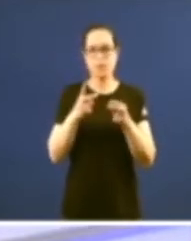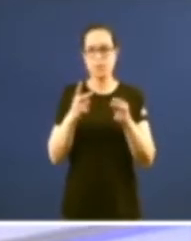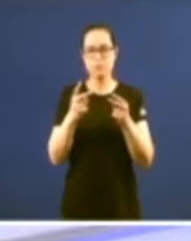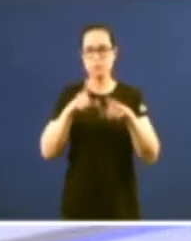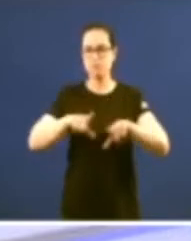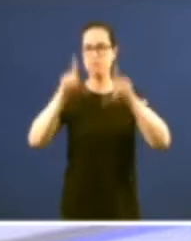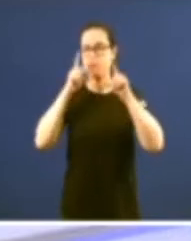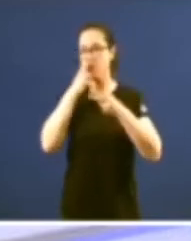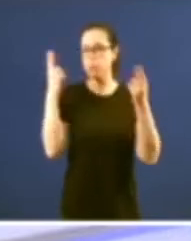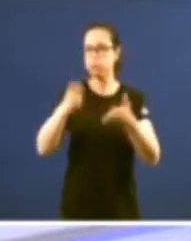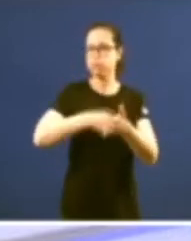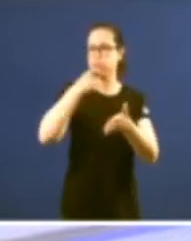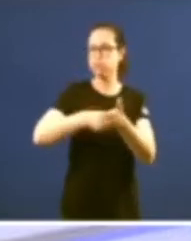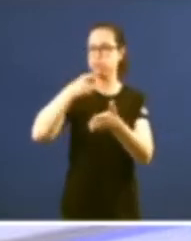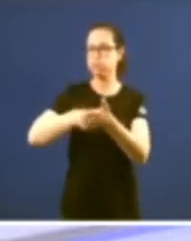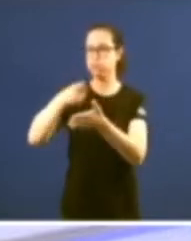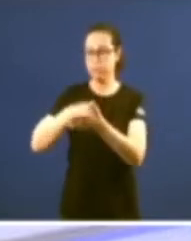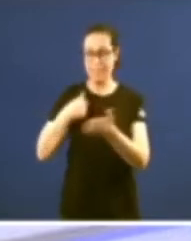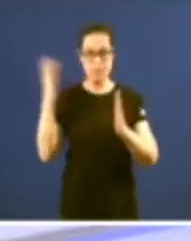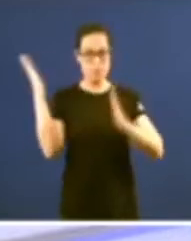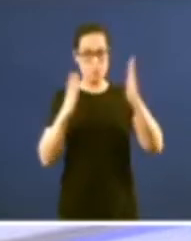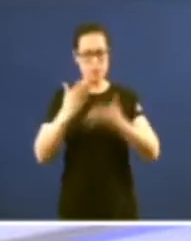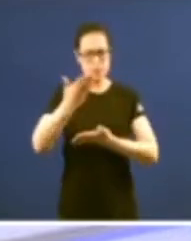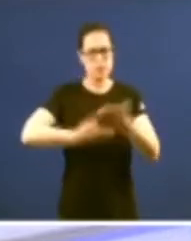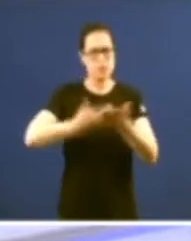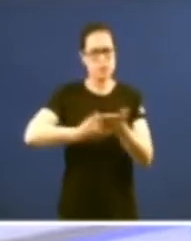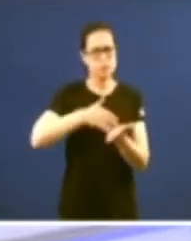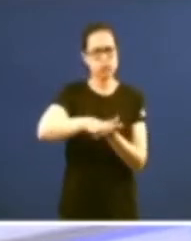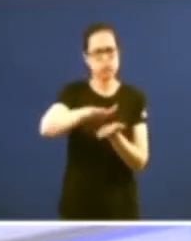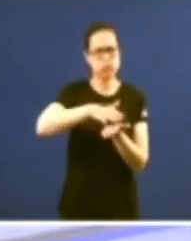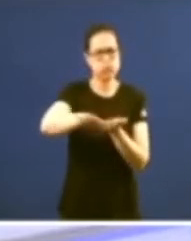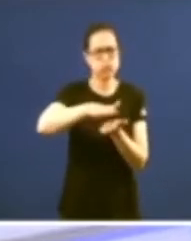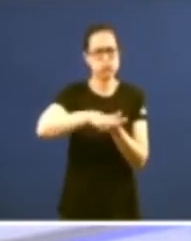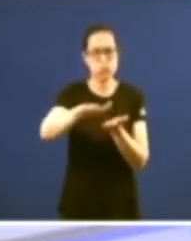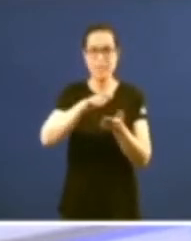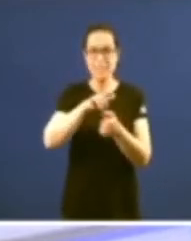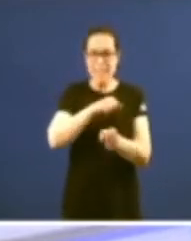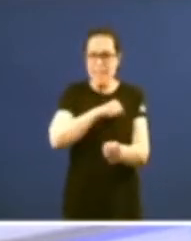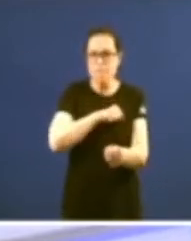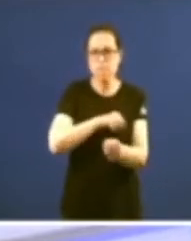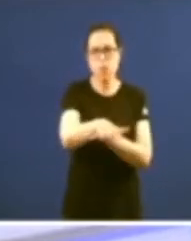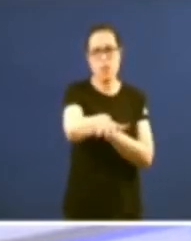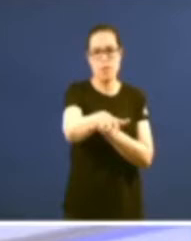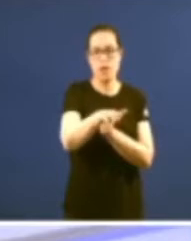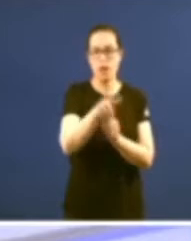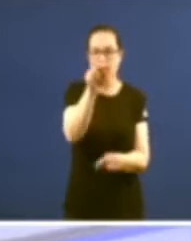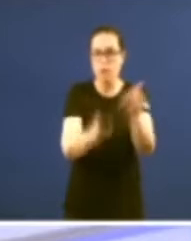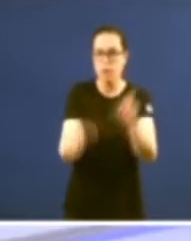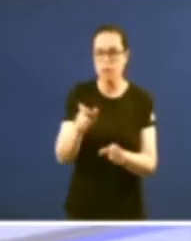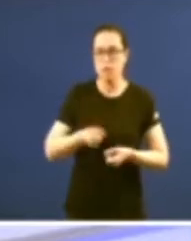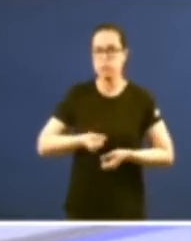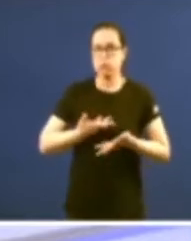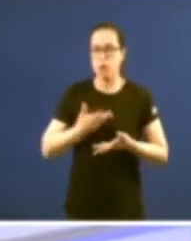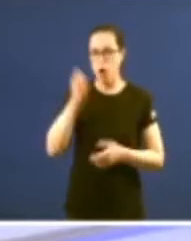en ningún momento como entón, os diarios impresos tiveron tanta capacidade de influencia e de xerar estados de opinión.